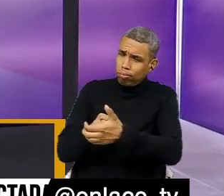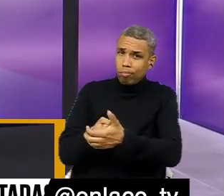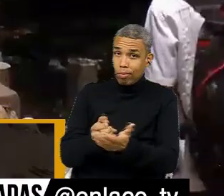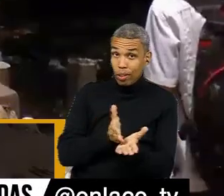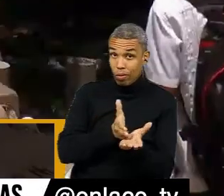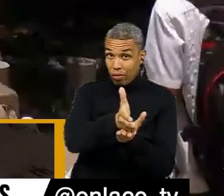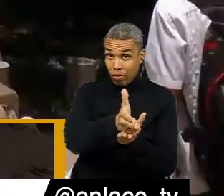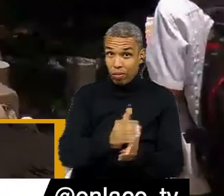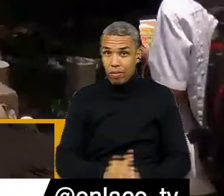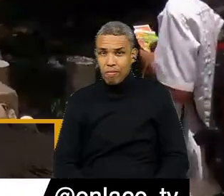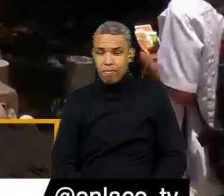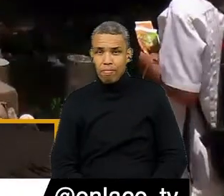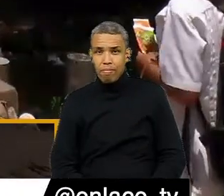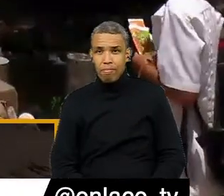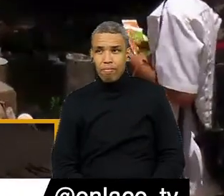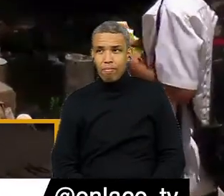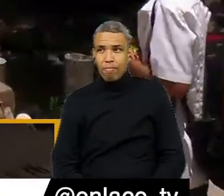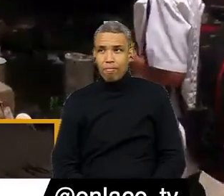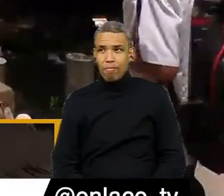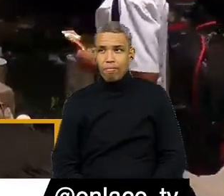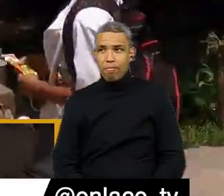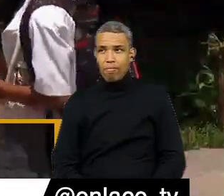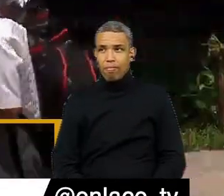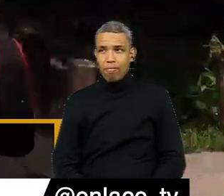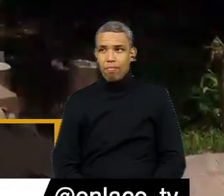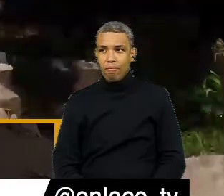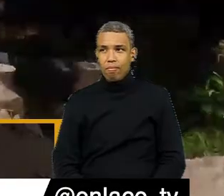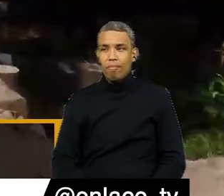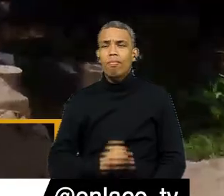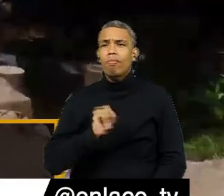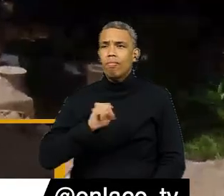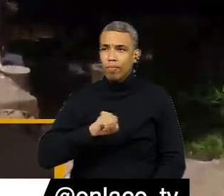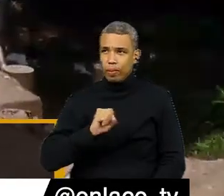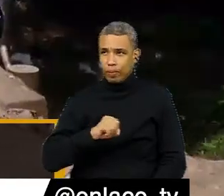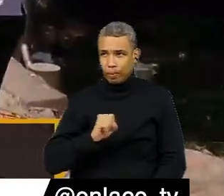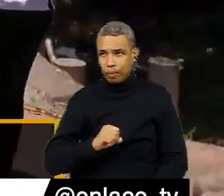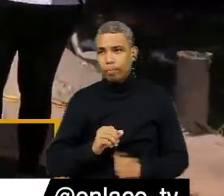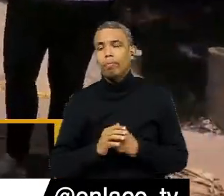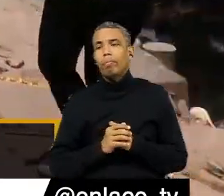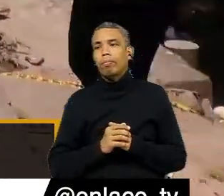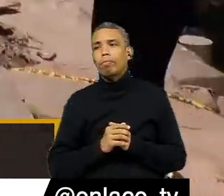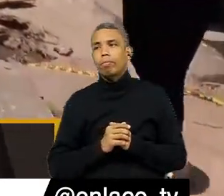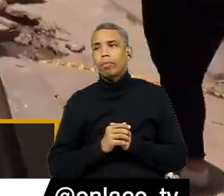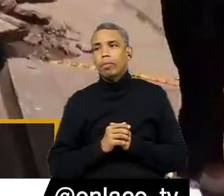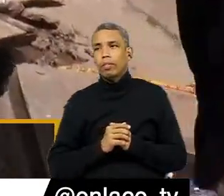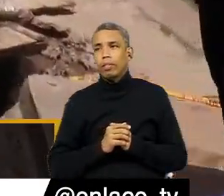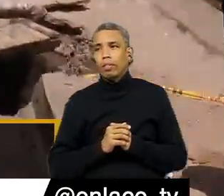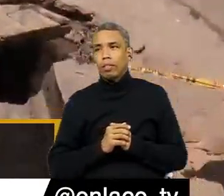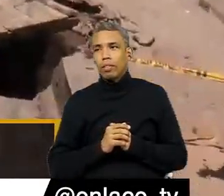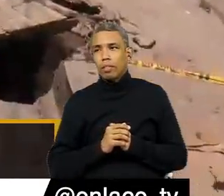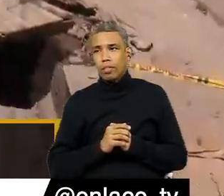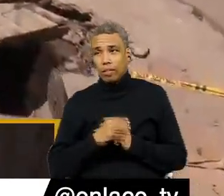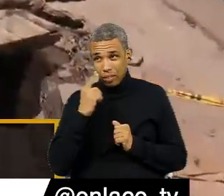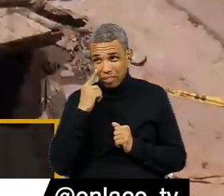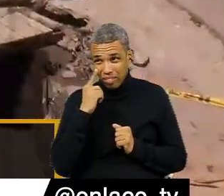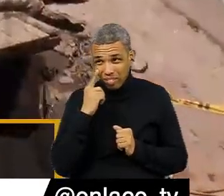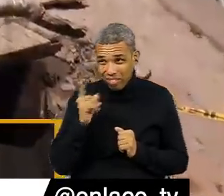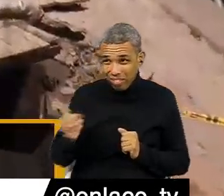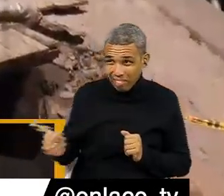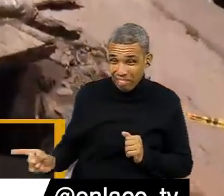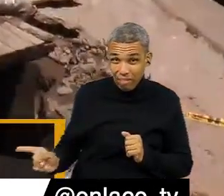Así es, Diana, pues muy temprano horas hemos estado consultando a las autoridades de Barranca Bermeja. Pues las imágenes lo estamos viendo en este momento, miren